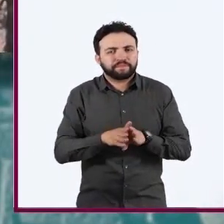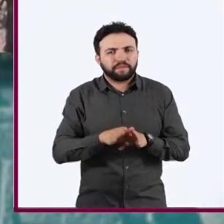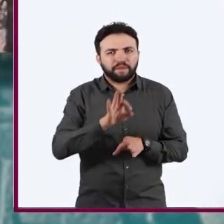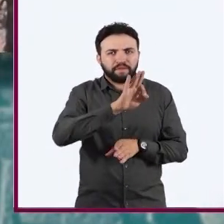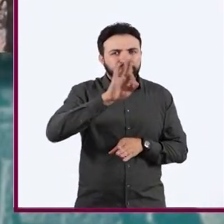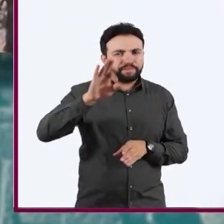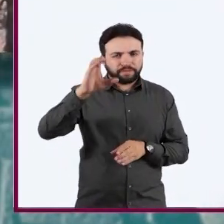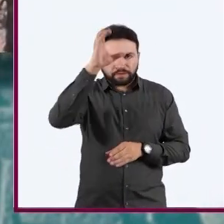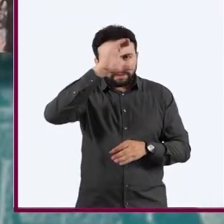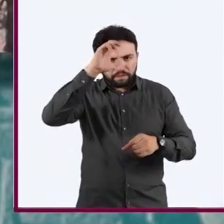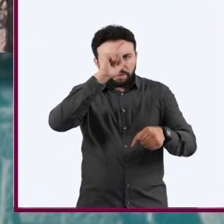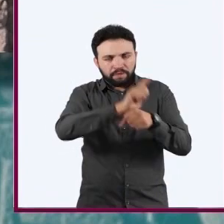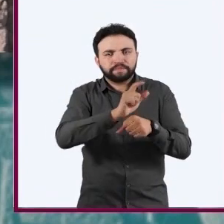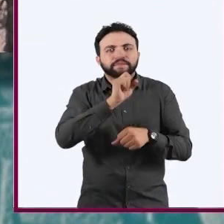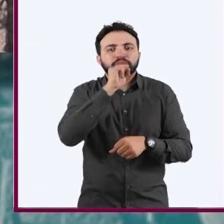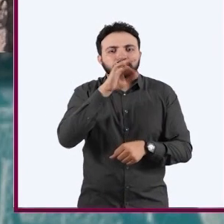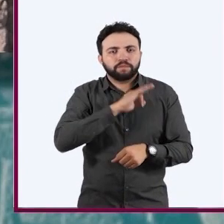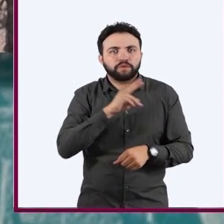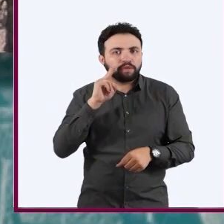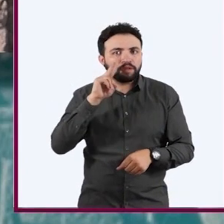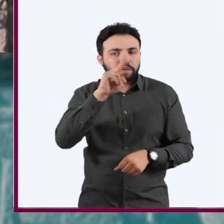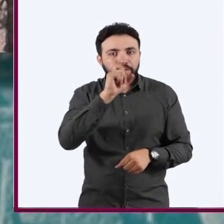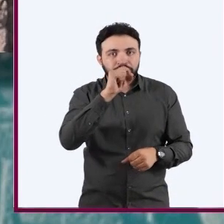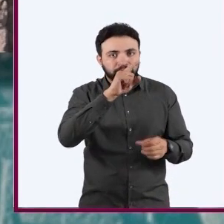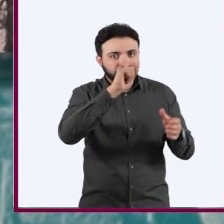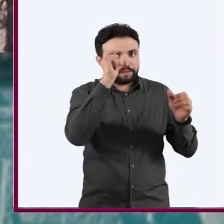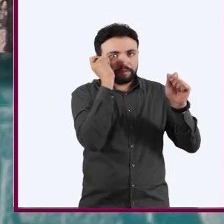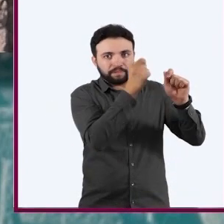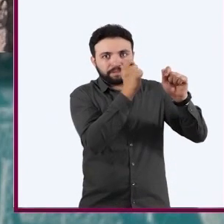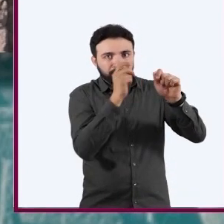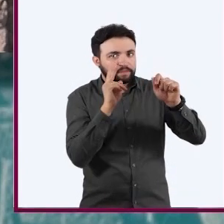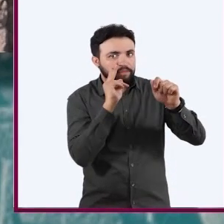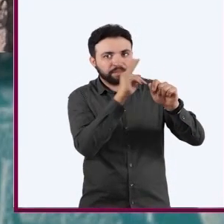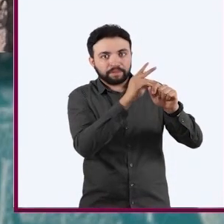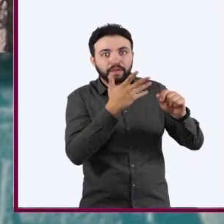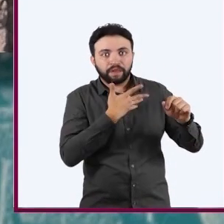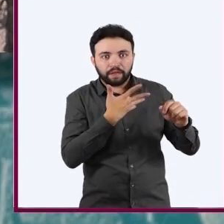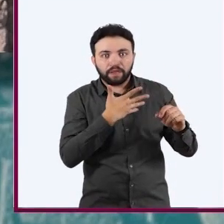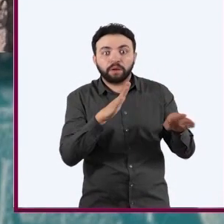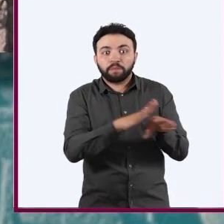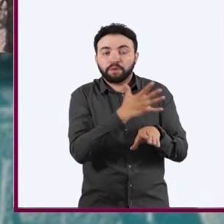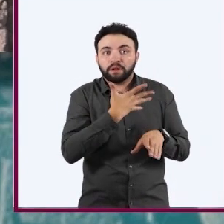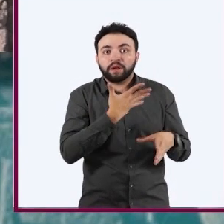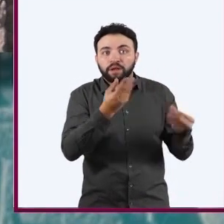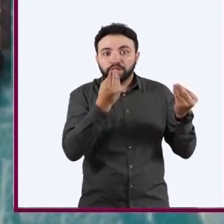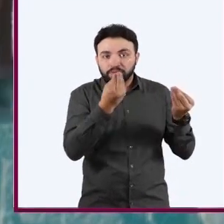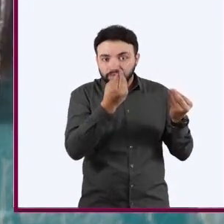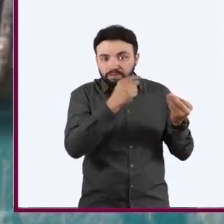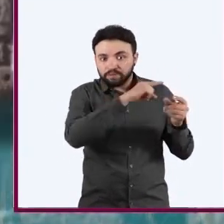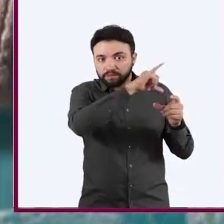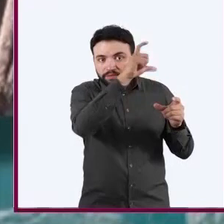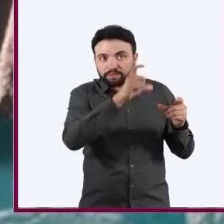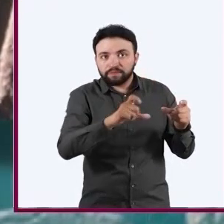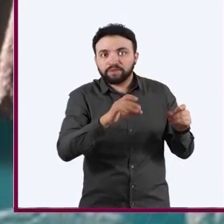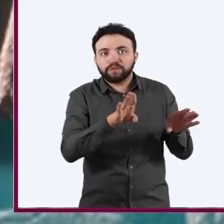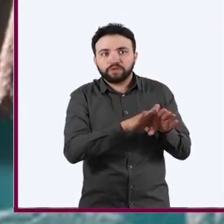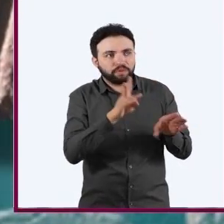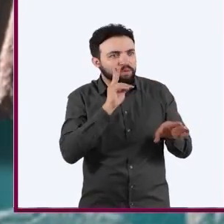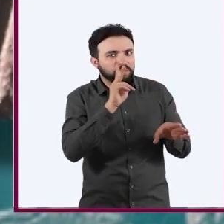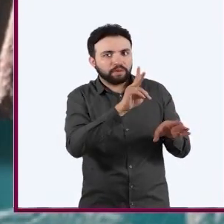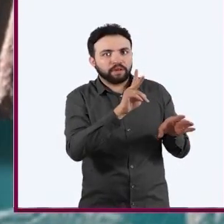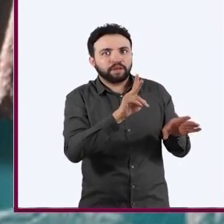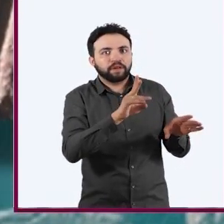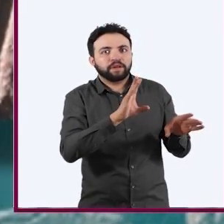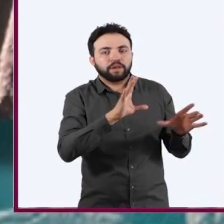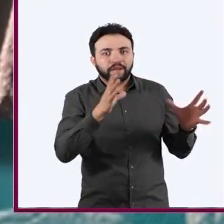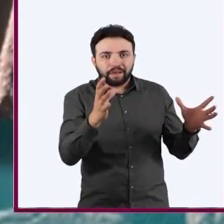Los antecedentes culturales entonces también se pueden ver en los glifos del calendario Xochicalca, ya que muchos de ellos los encontramos en el